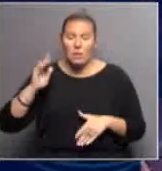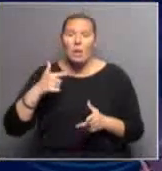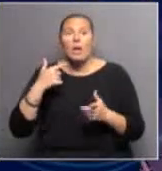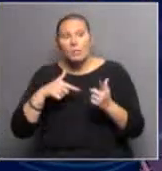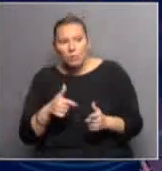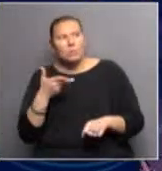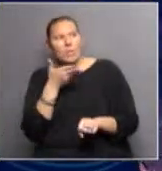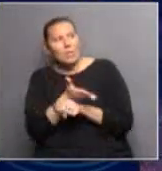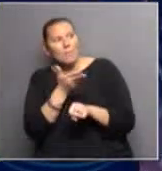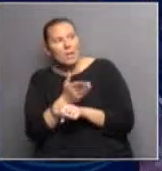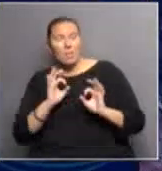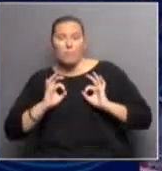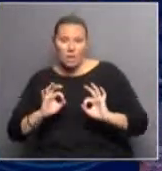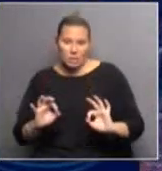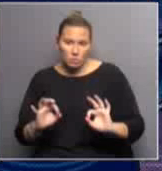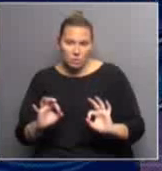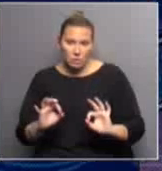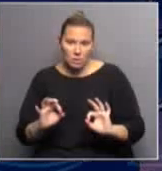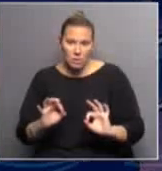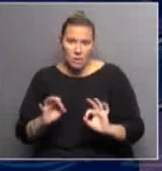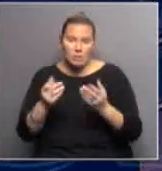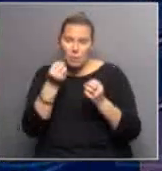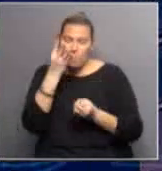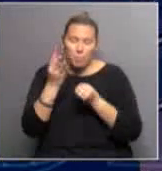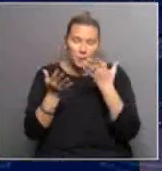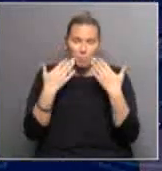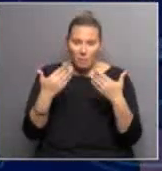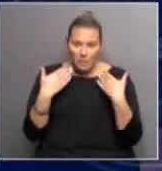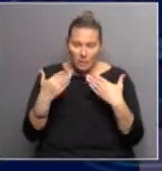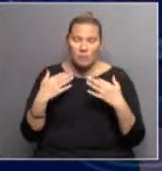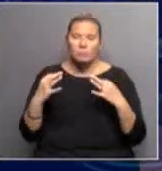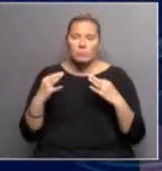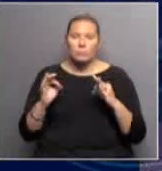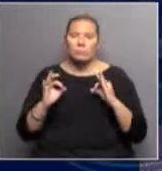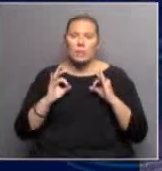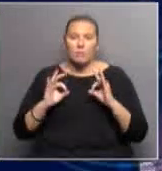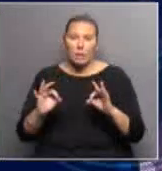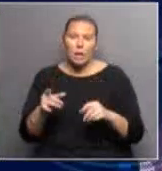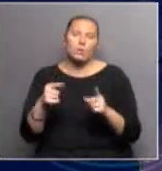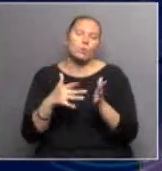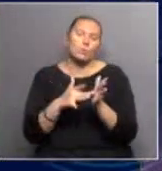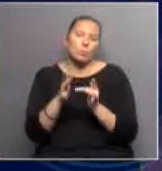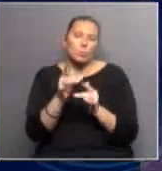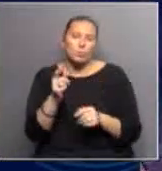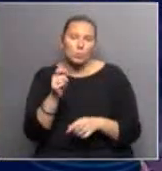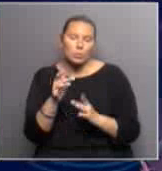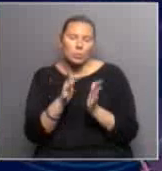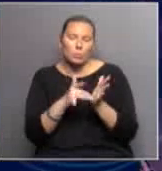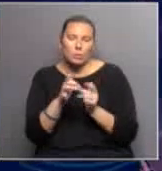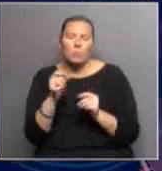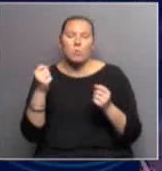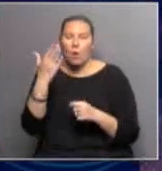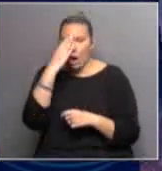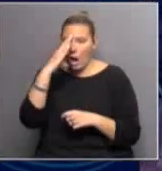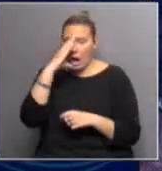demanda aumenta en vacaciones de primavera, vacaciones, bueno, turismo, carnaval y también el